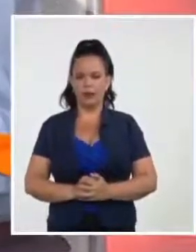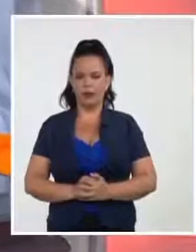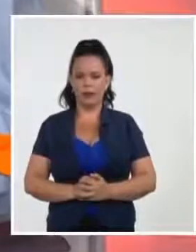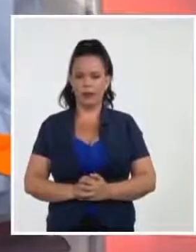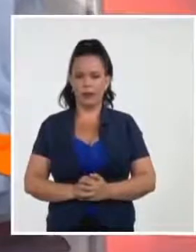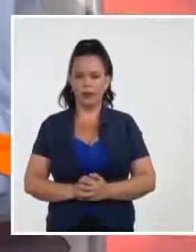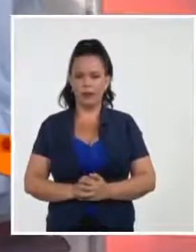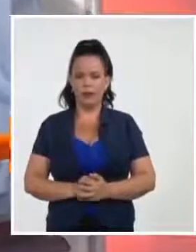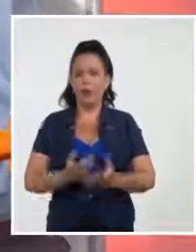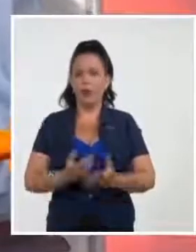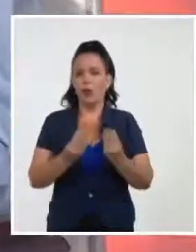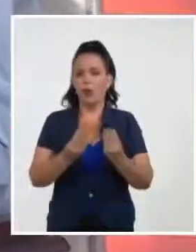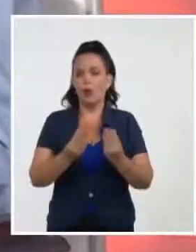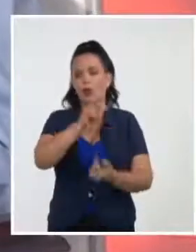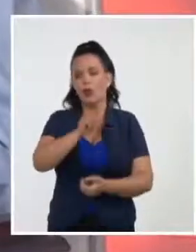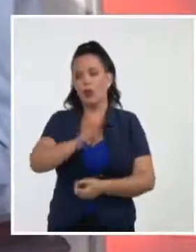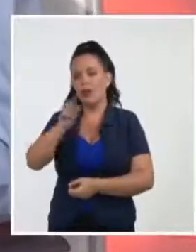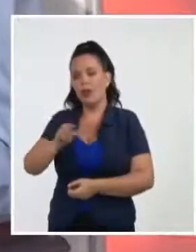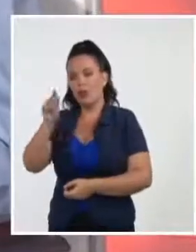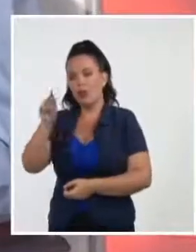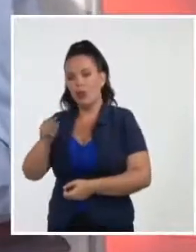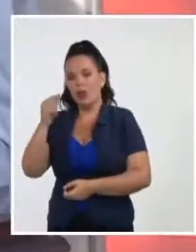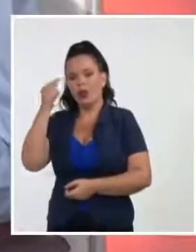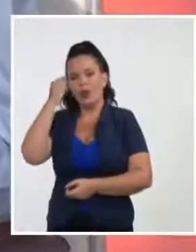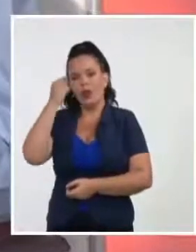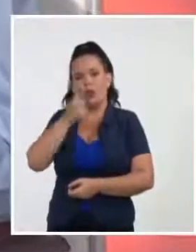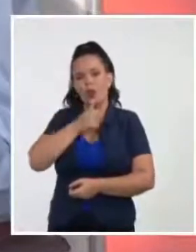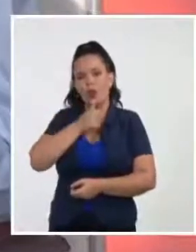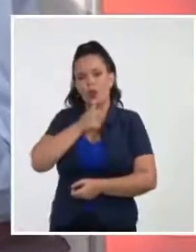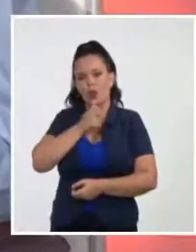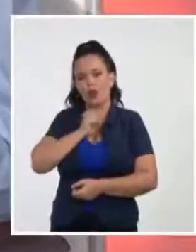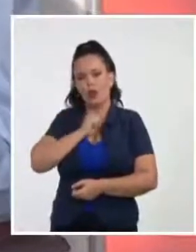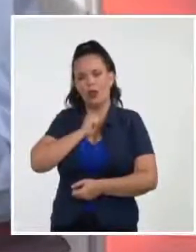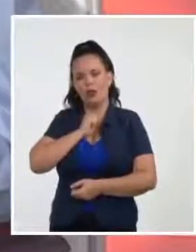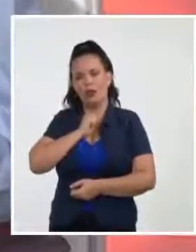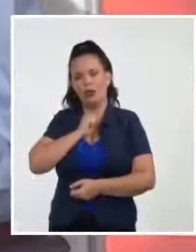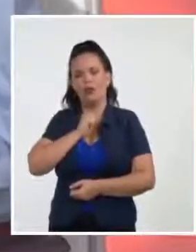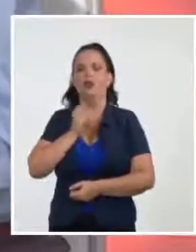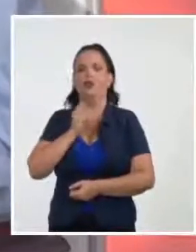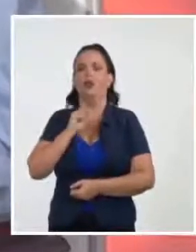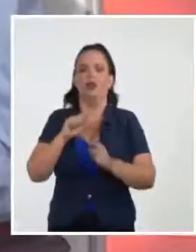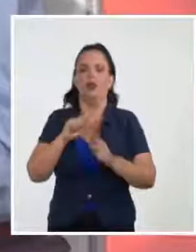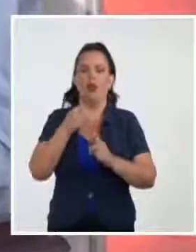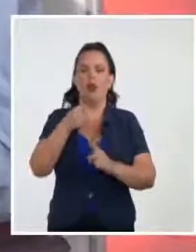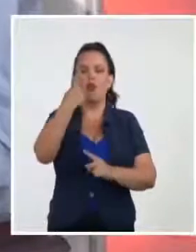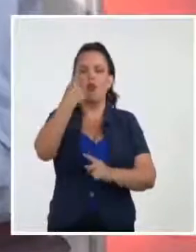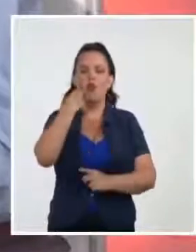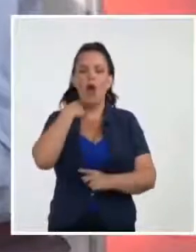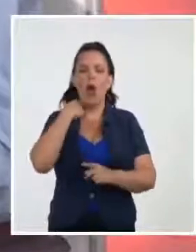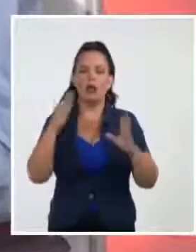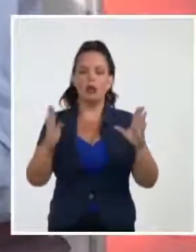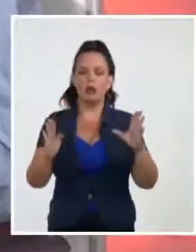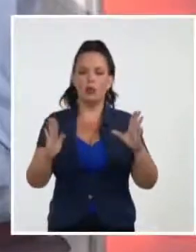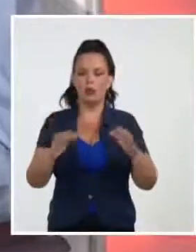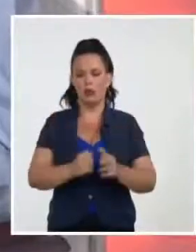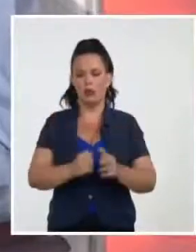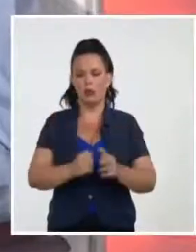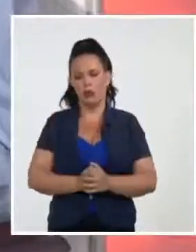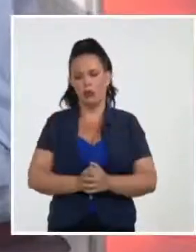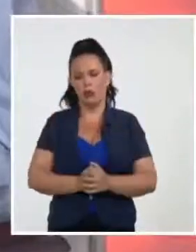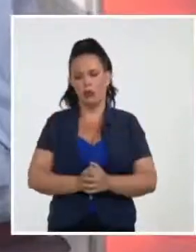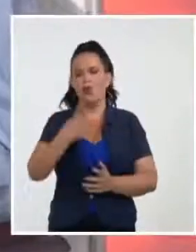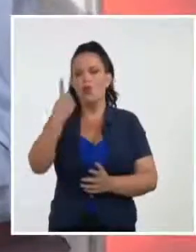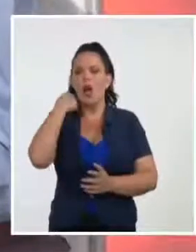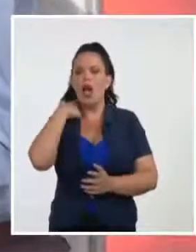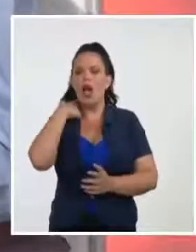nos preguntamos y se preguntan, bueno, ¿qué pasa? Un año y medio enfrentando la pandemia,